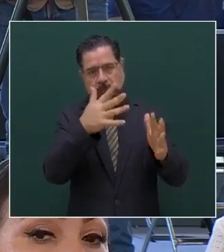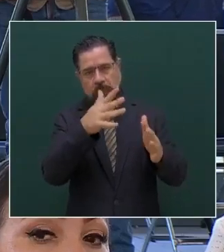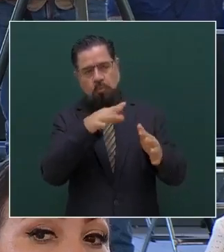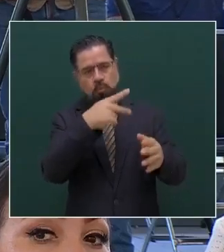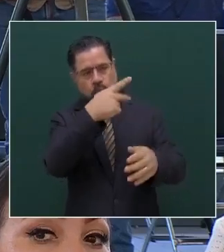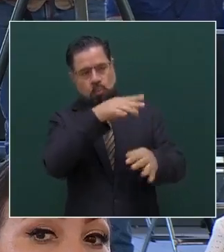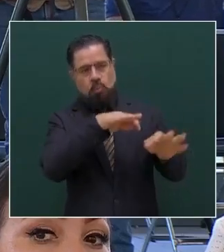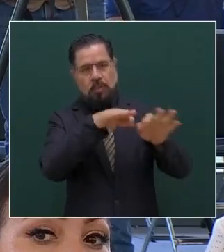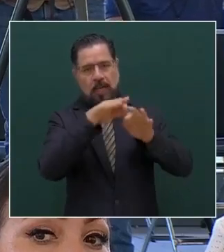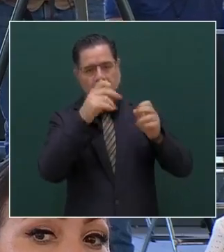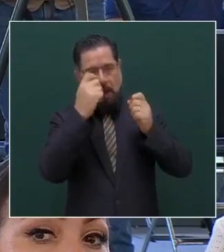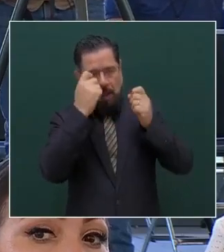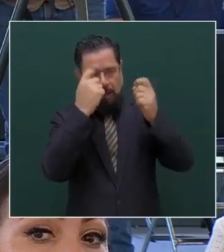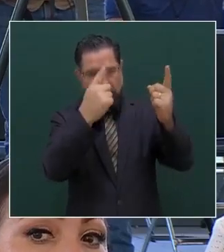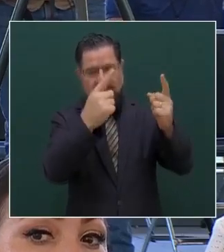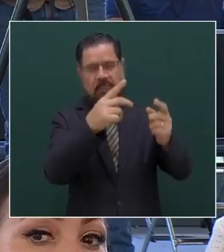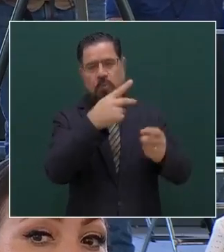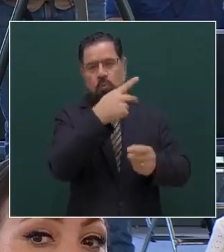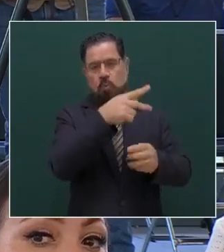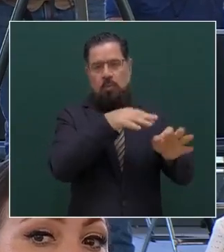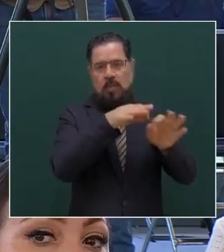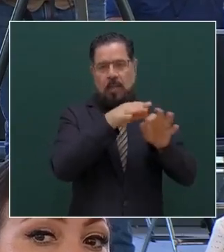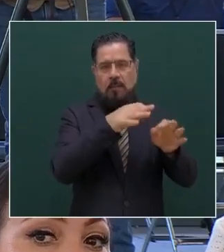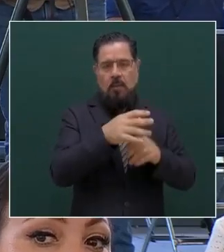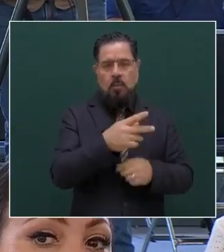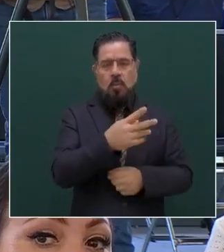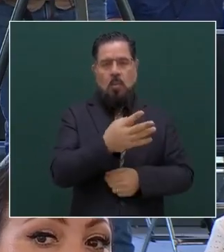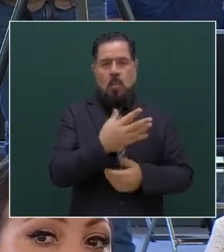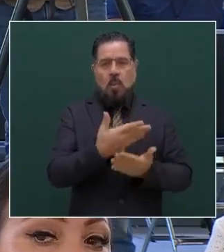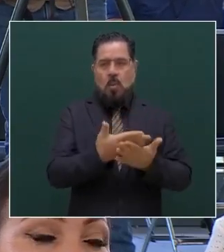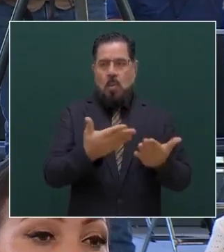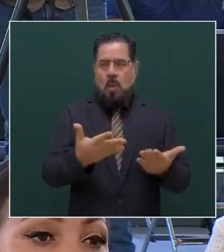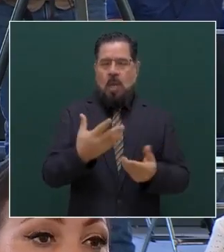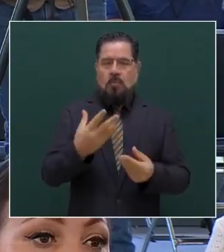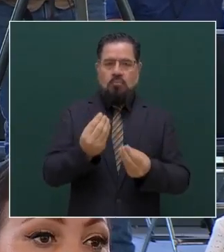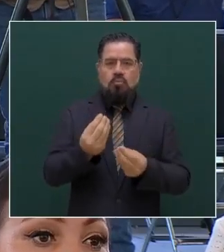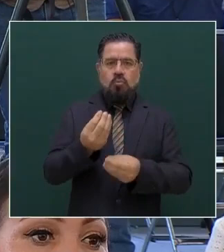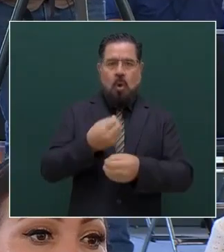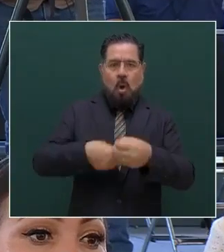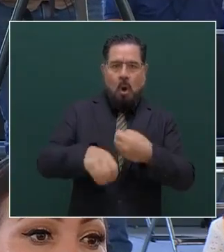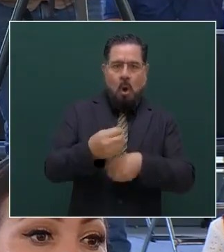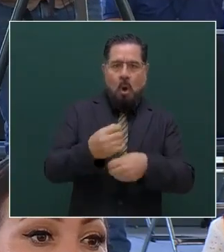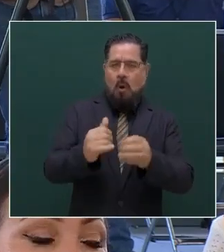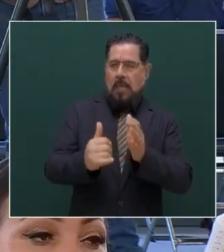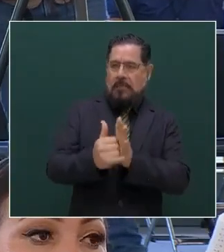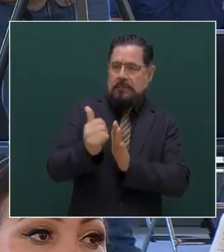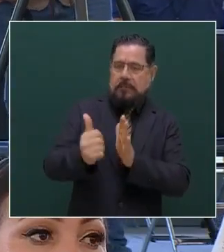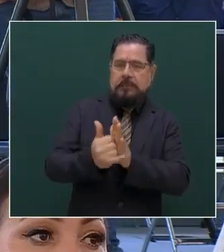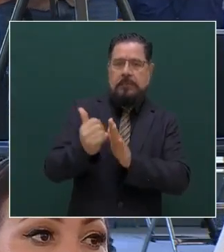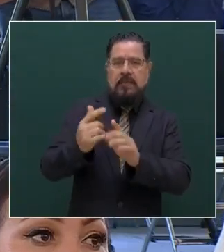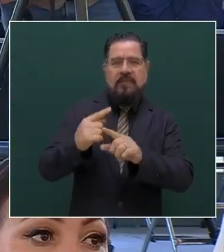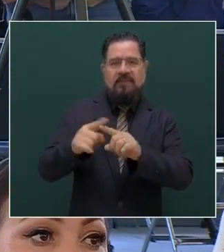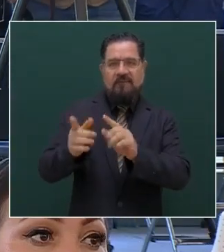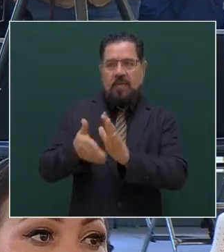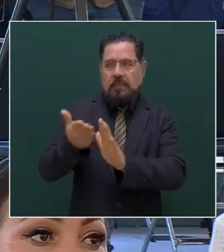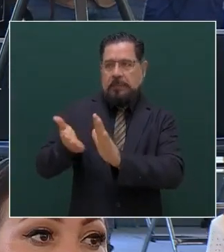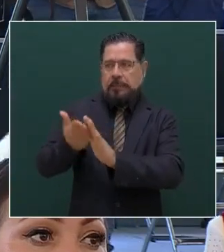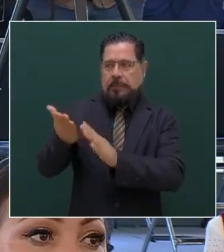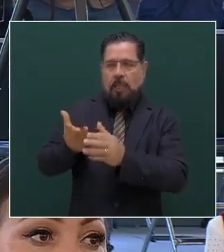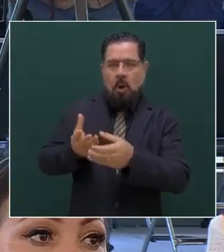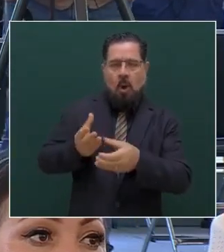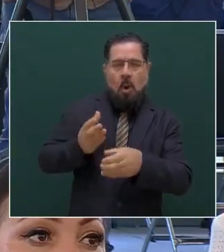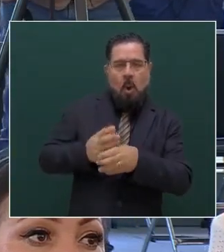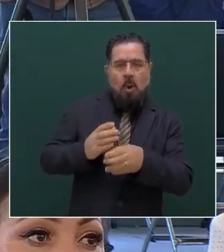la indiscutible bonanza que hay en cuanto a las obras de infraestructura,